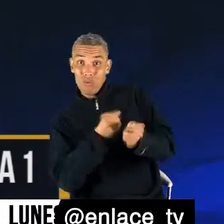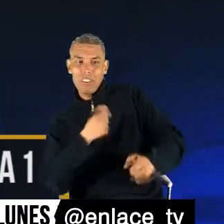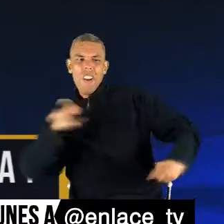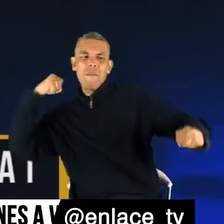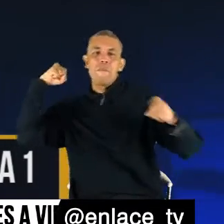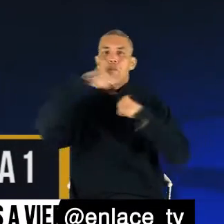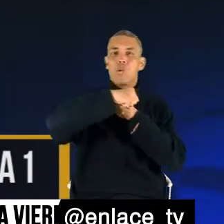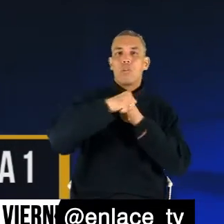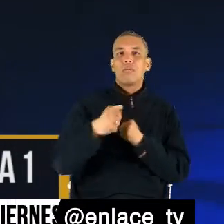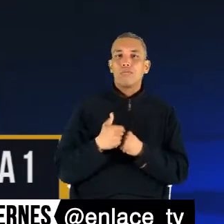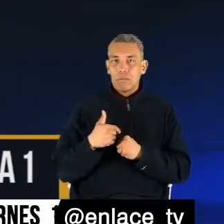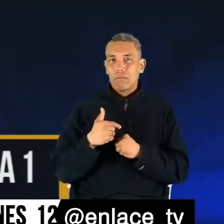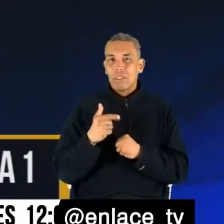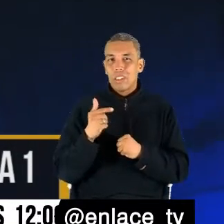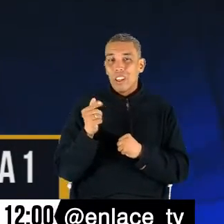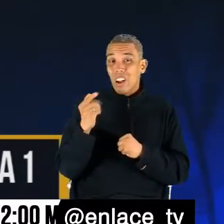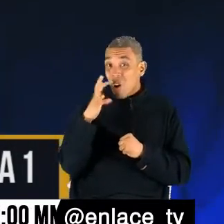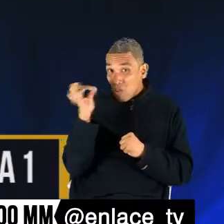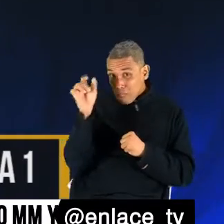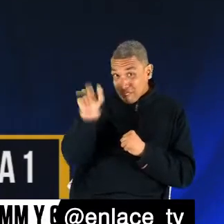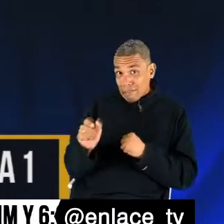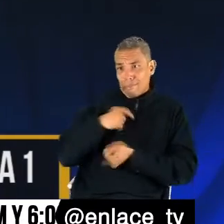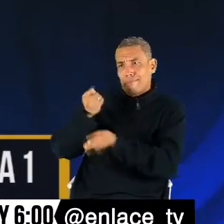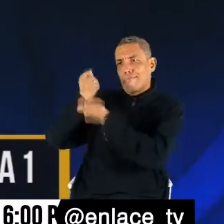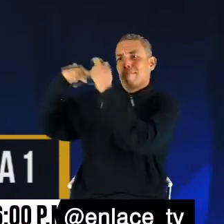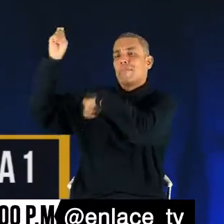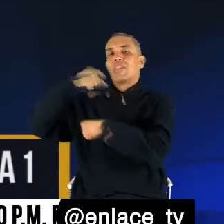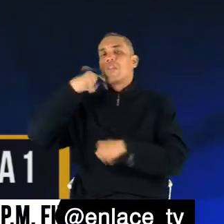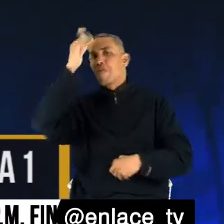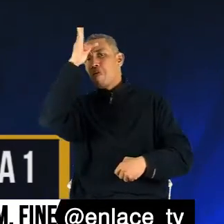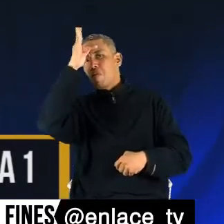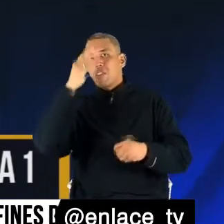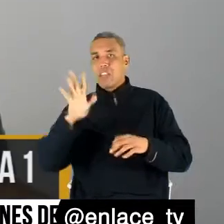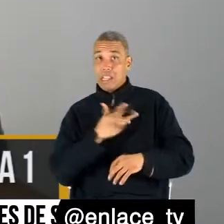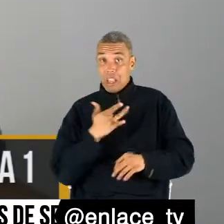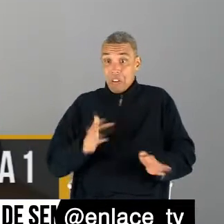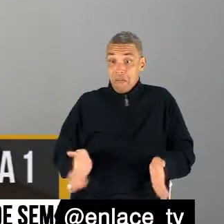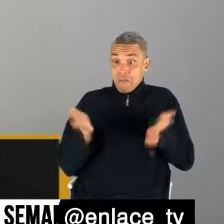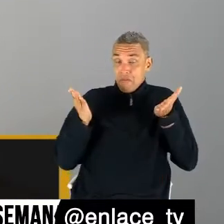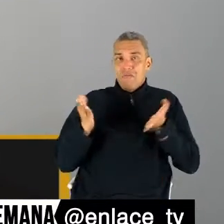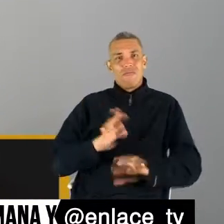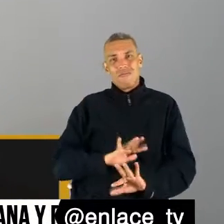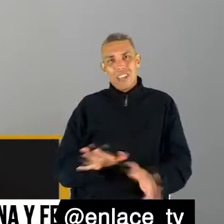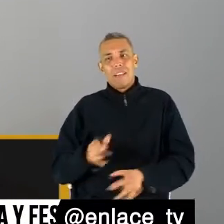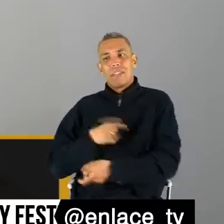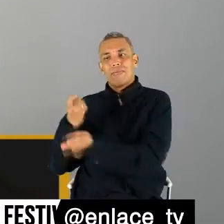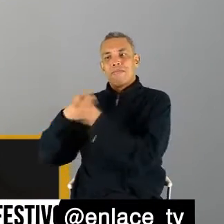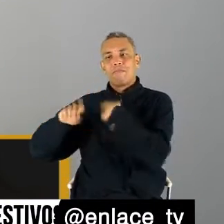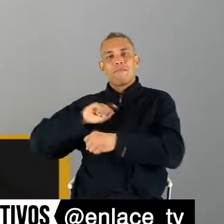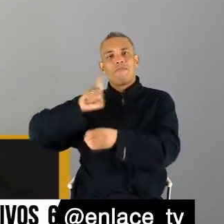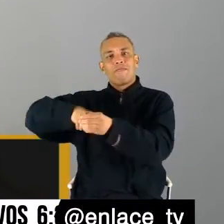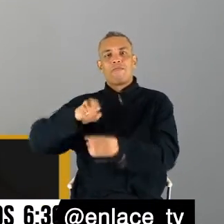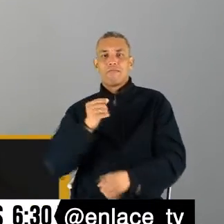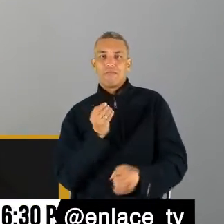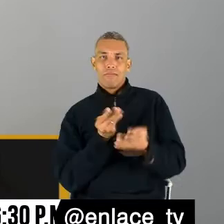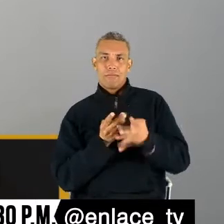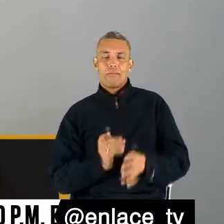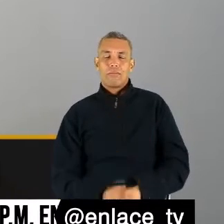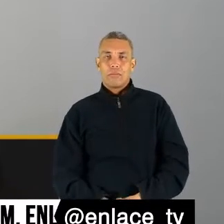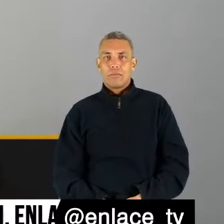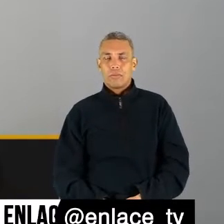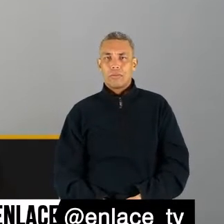recibe atención médica en un centro asistencial y será dejado a disposición de la fiscalía. Pero precisamente ese es un sujeto del cual pues ya lo